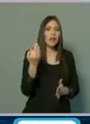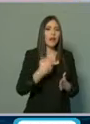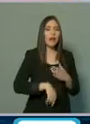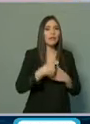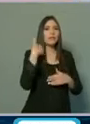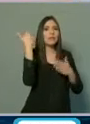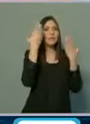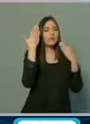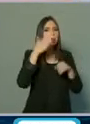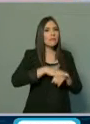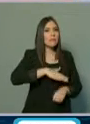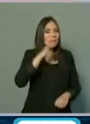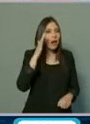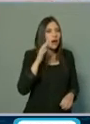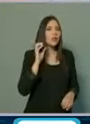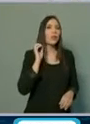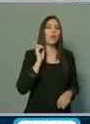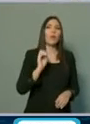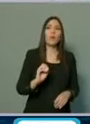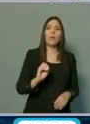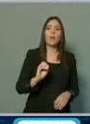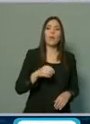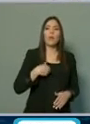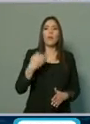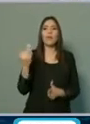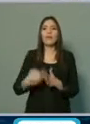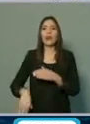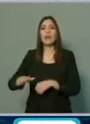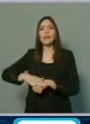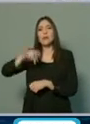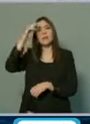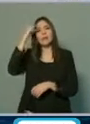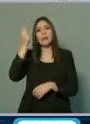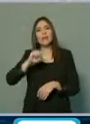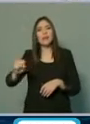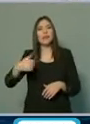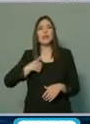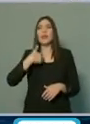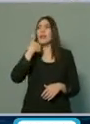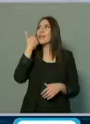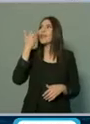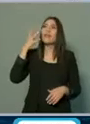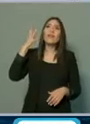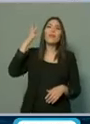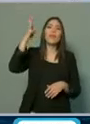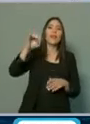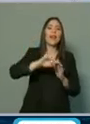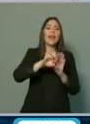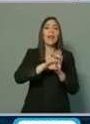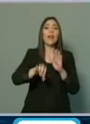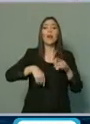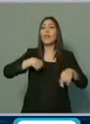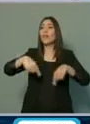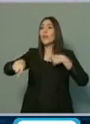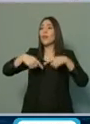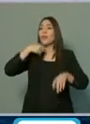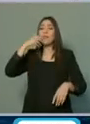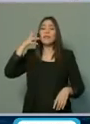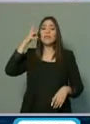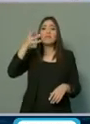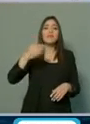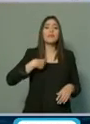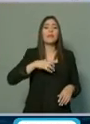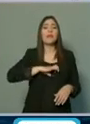mejor aprendí que debía tener más habilidades, ¿no? A lo mejor quería yo convertirme en futbolista, pero no entrené lo suficiente,